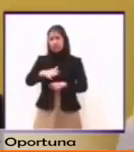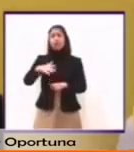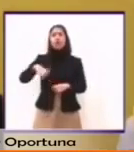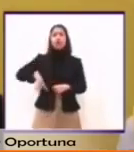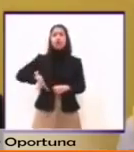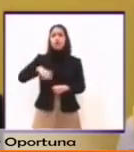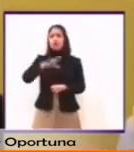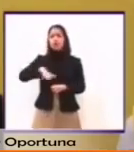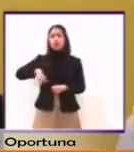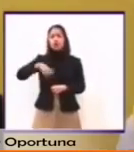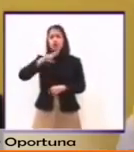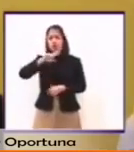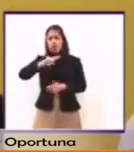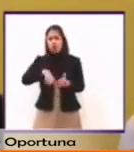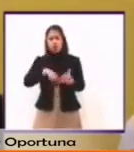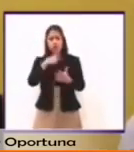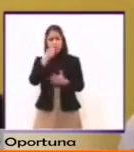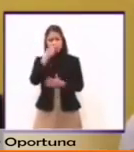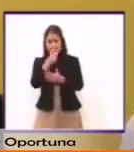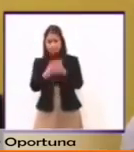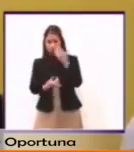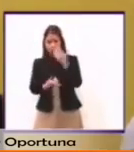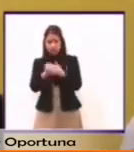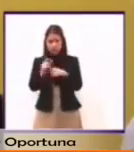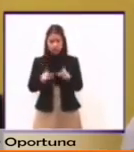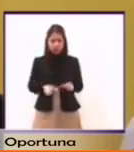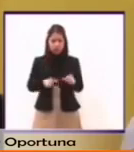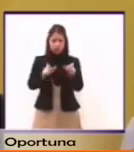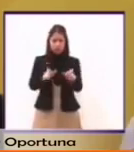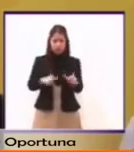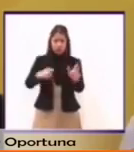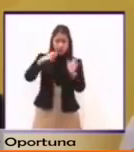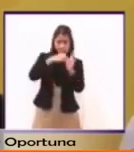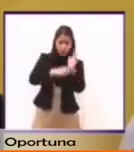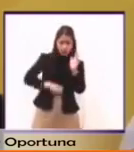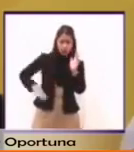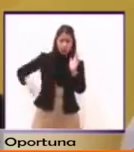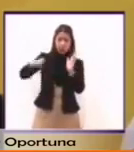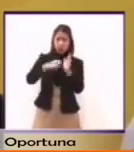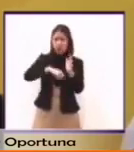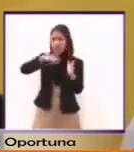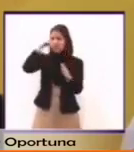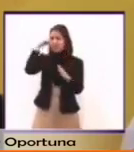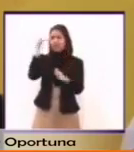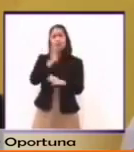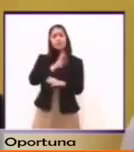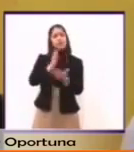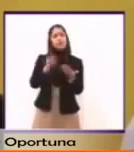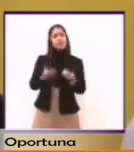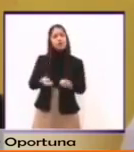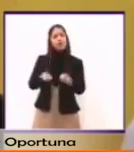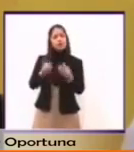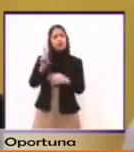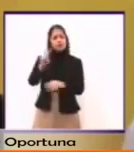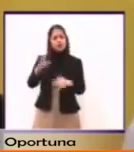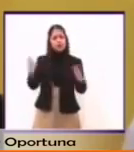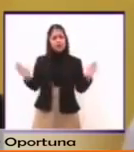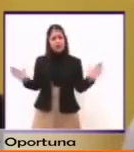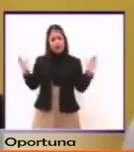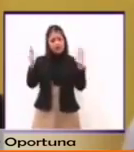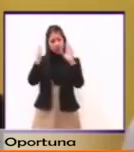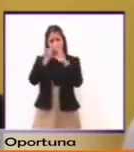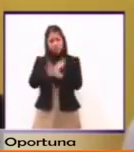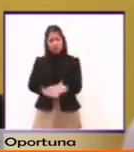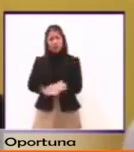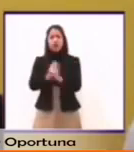la estrategia en seguridad pública, que pueda garantizar la armonía, que pueda